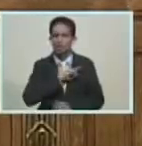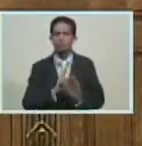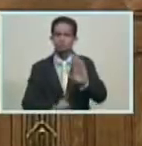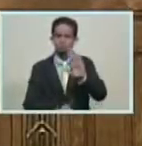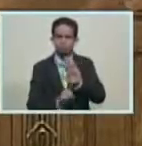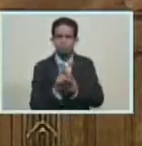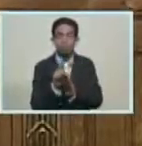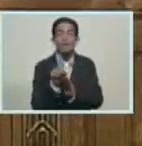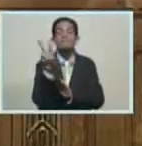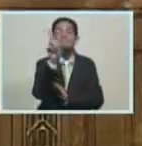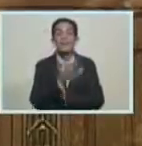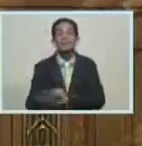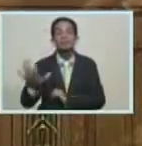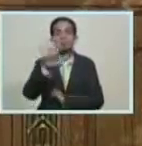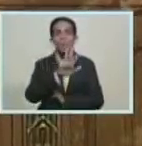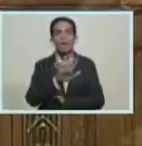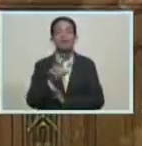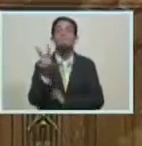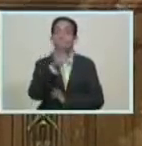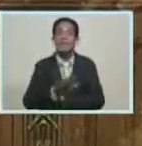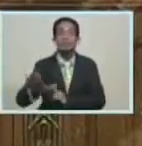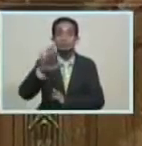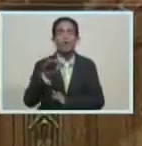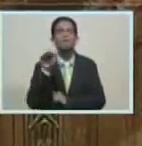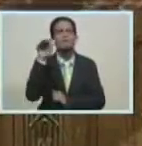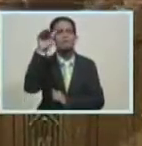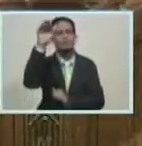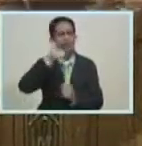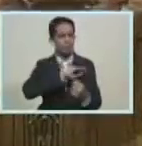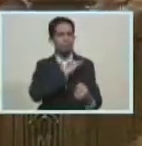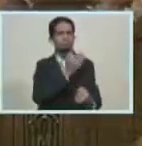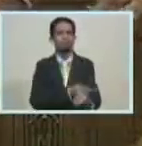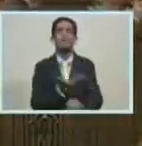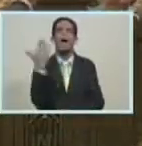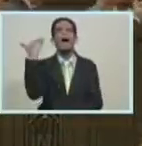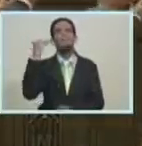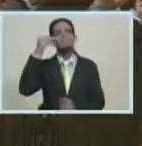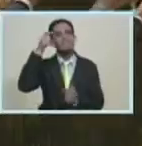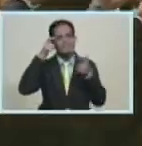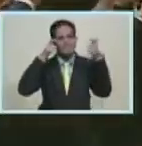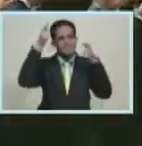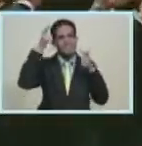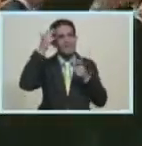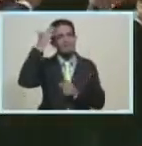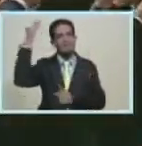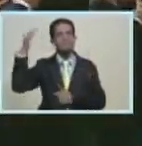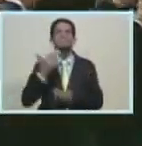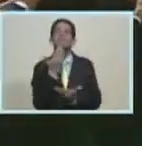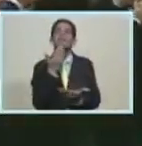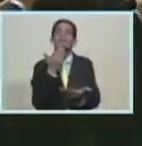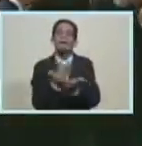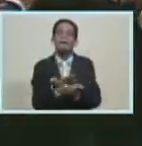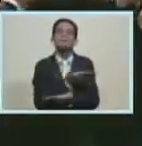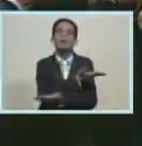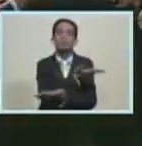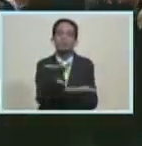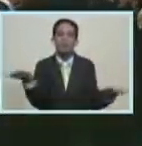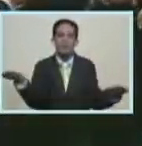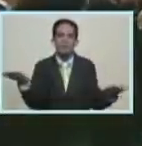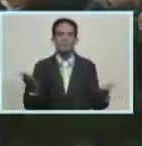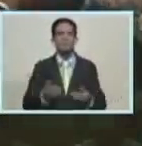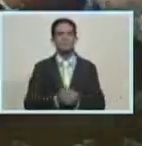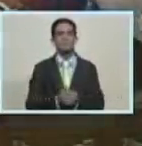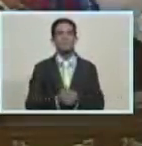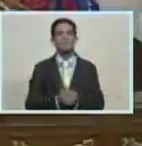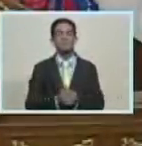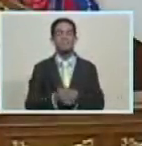nuestra patria será la patria potencia que soñó nuestro comandante Chávez. Así será. Muchas gracias, compañeros y compañeras.